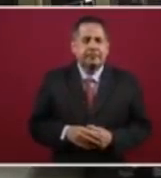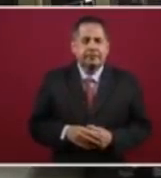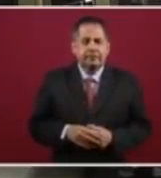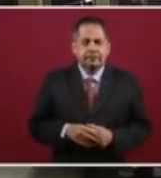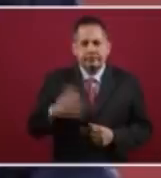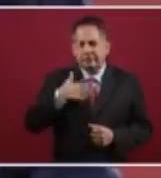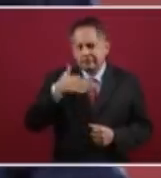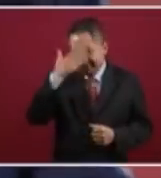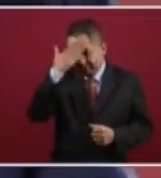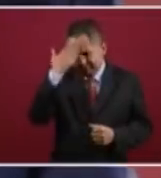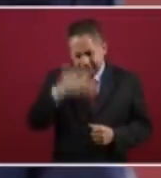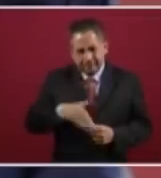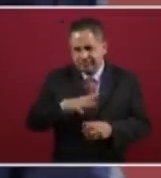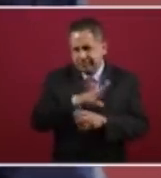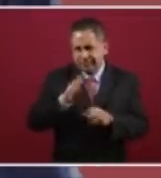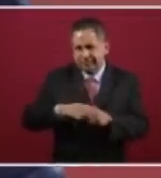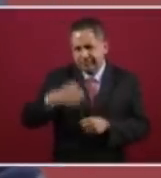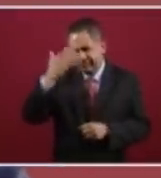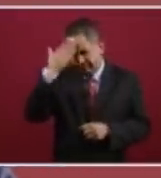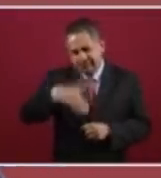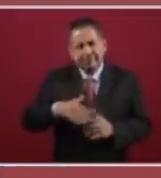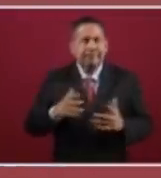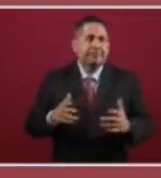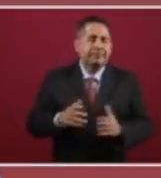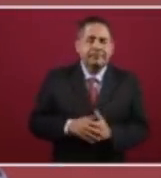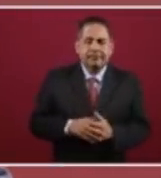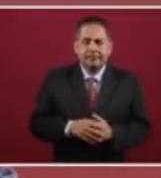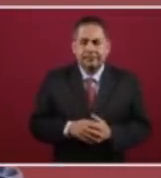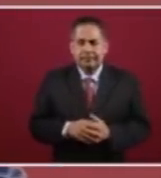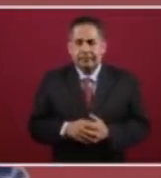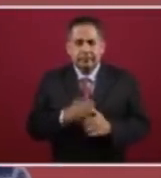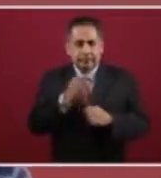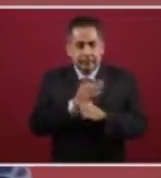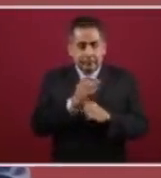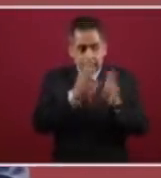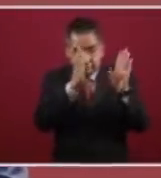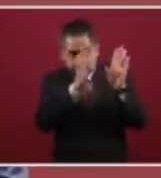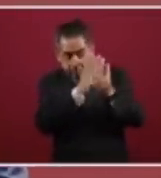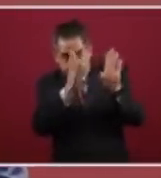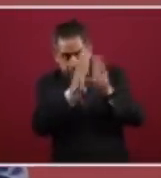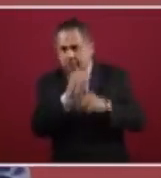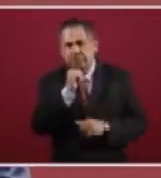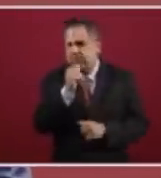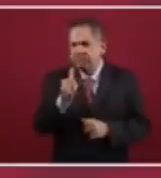se sabe todo. Miren, ahora que no hay espionaje,